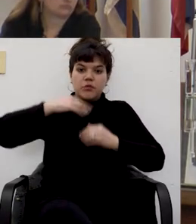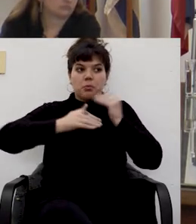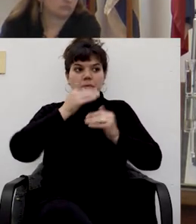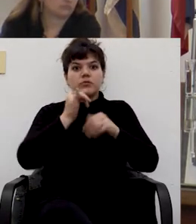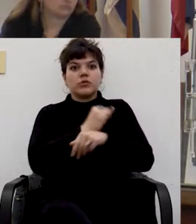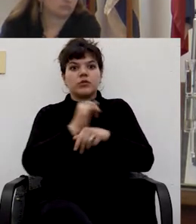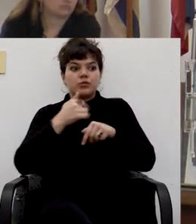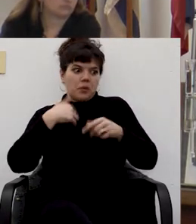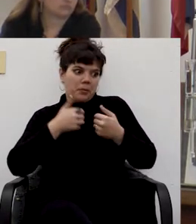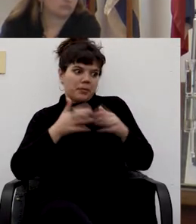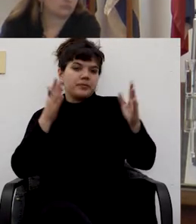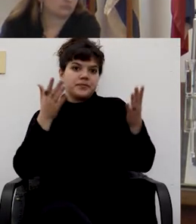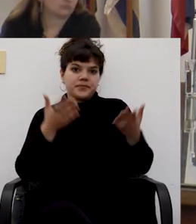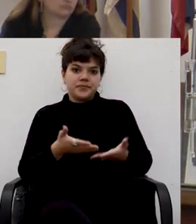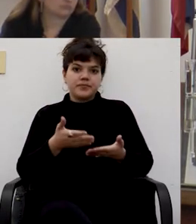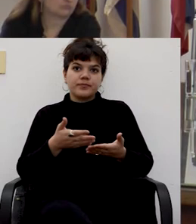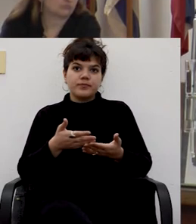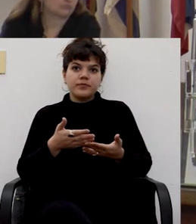estamos embarcando.